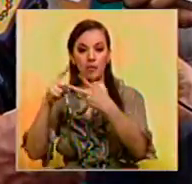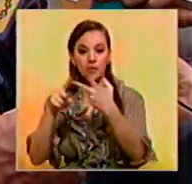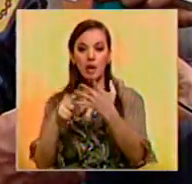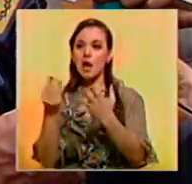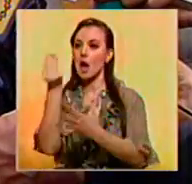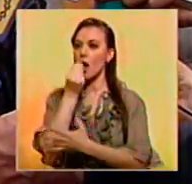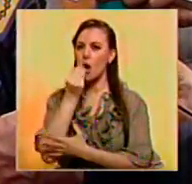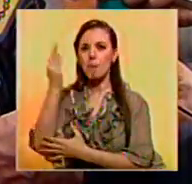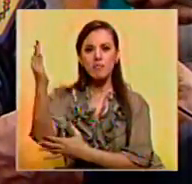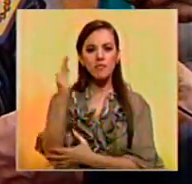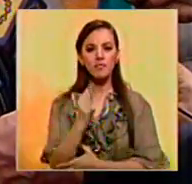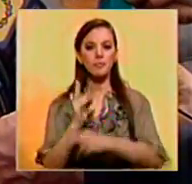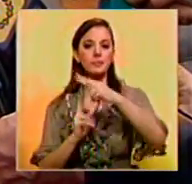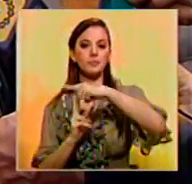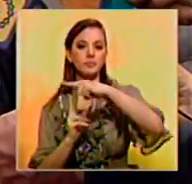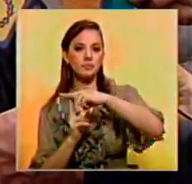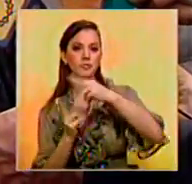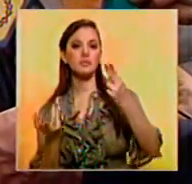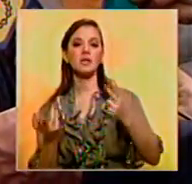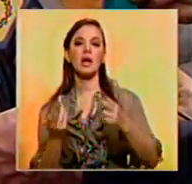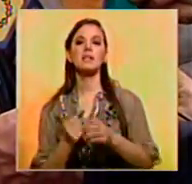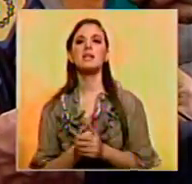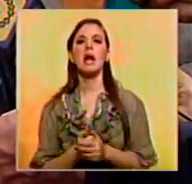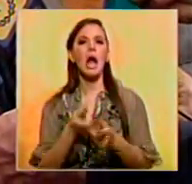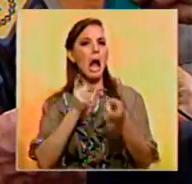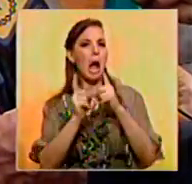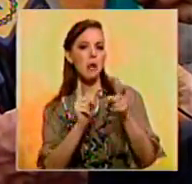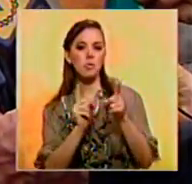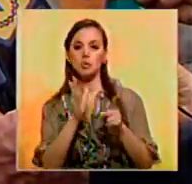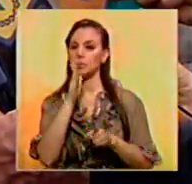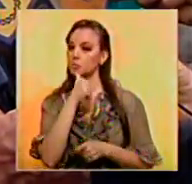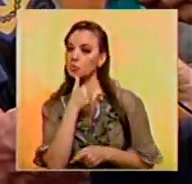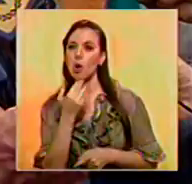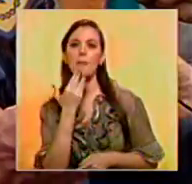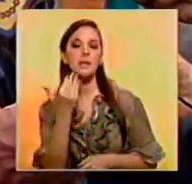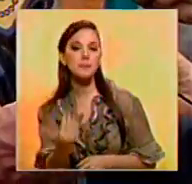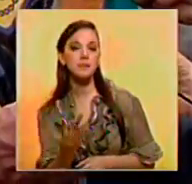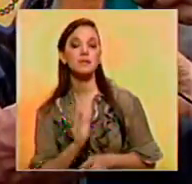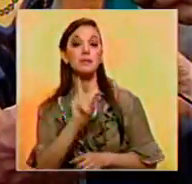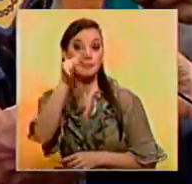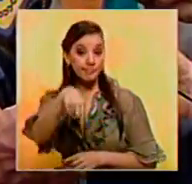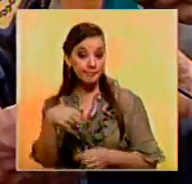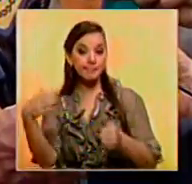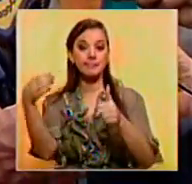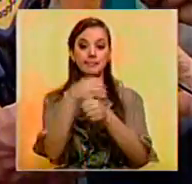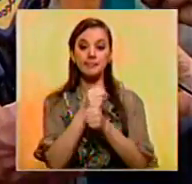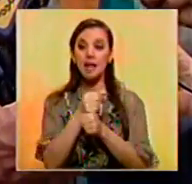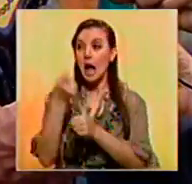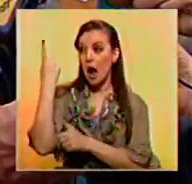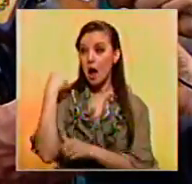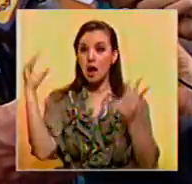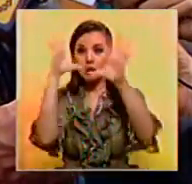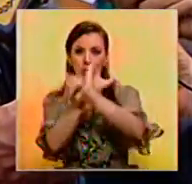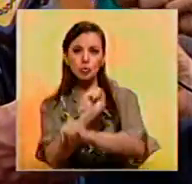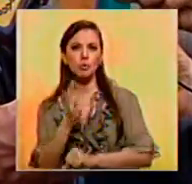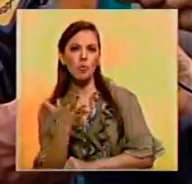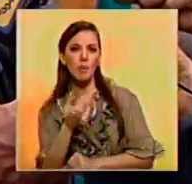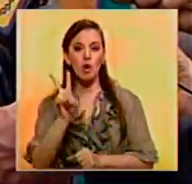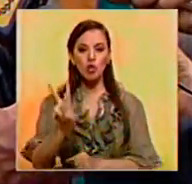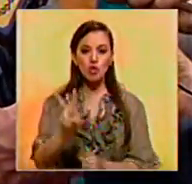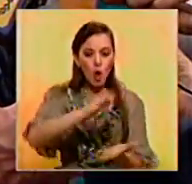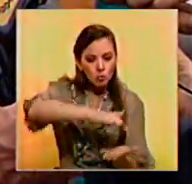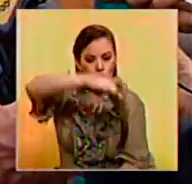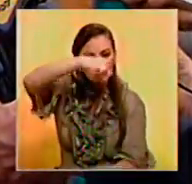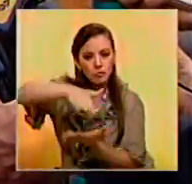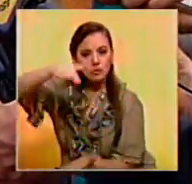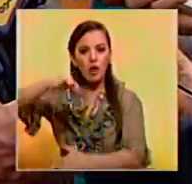del Táchira, ajos que no están permisados. Incautamos también en la noche de ayer alrededor de 2 toneladas de carne